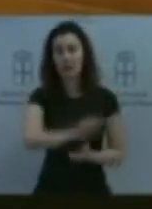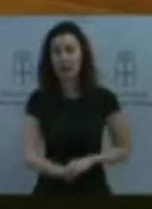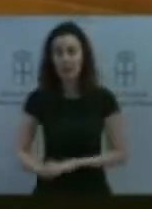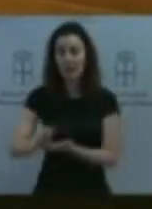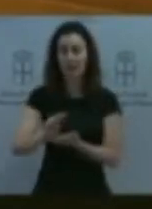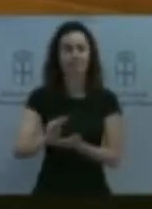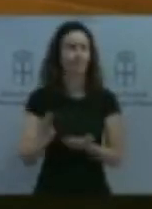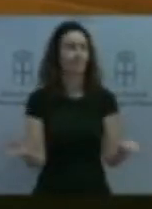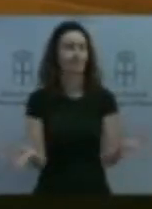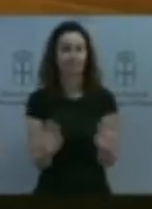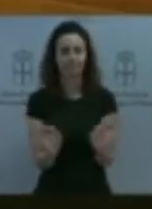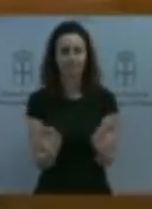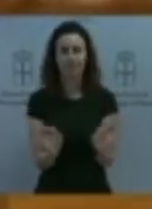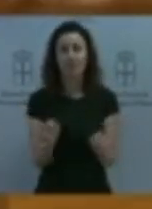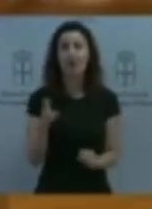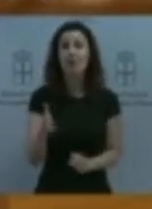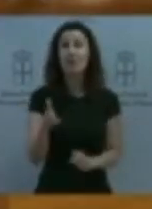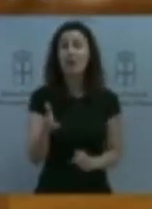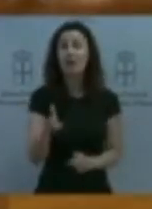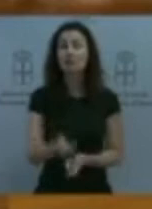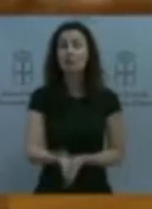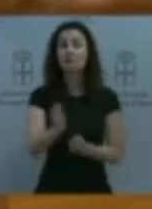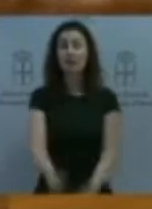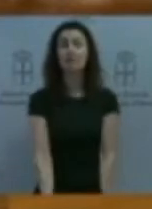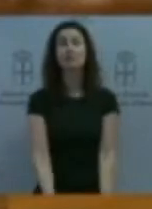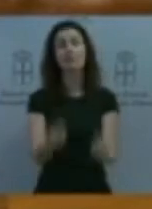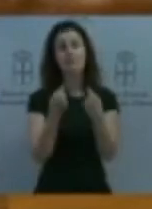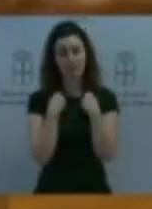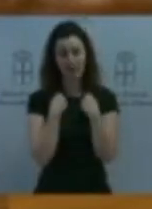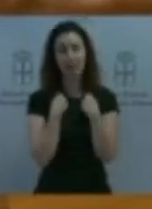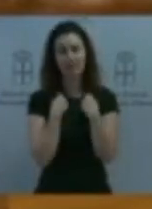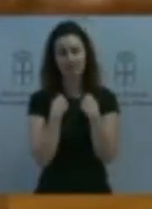los pescadores y de la gente de la ribazón y favorecer con mucho